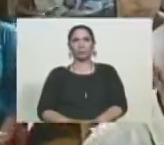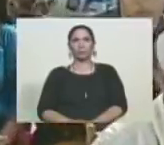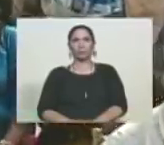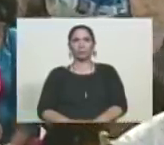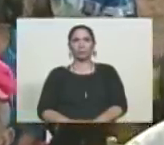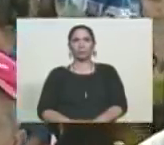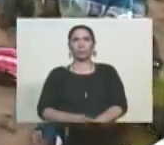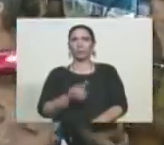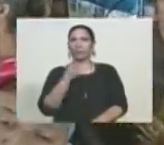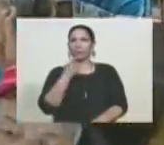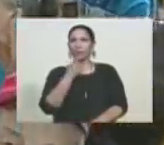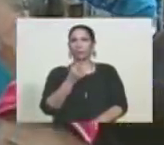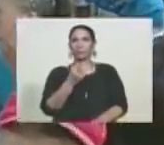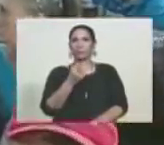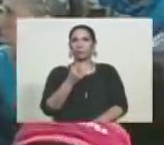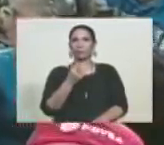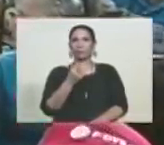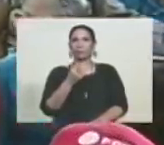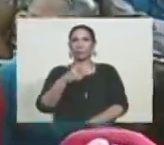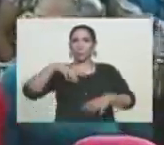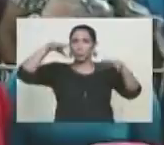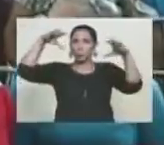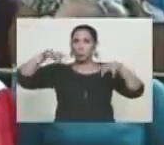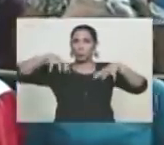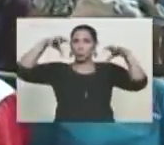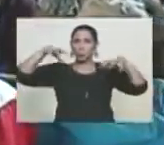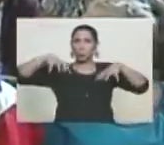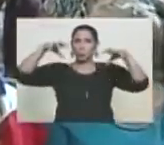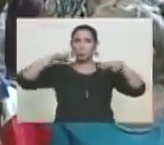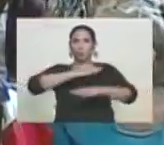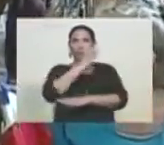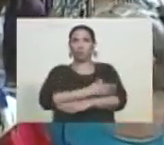y dijo, está cayendo agua, vale.